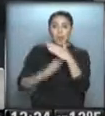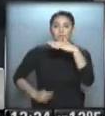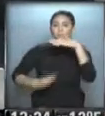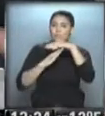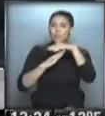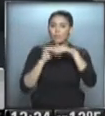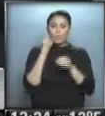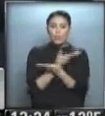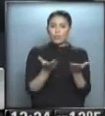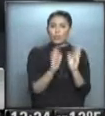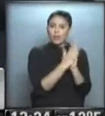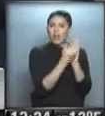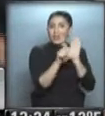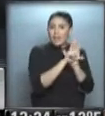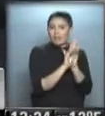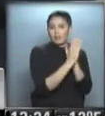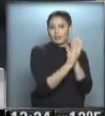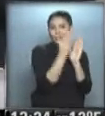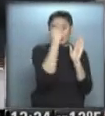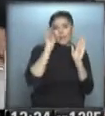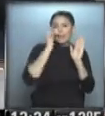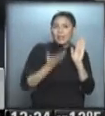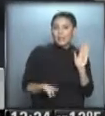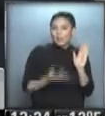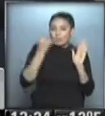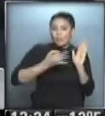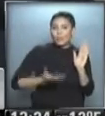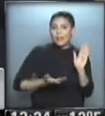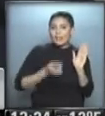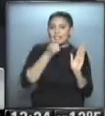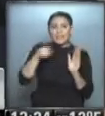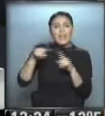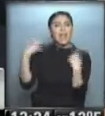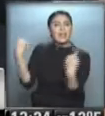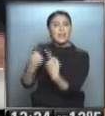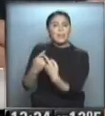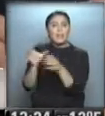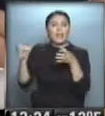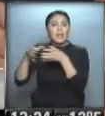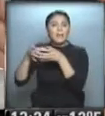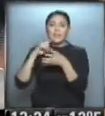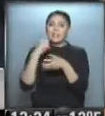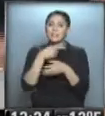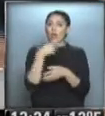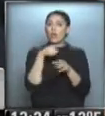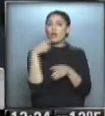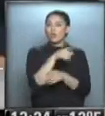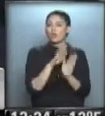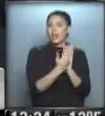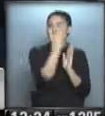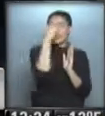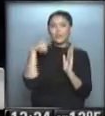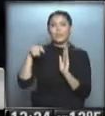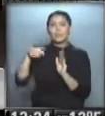sólida, demostrando la constitucionalidad de la ley y hablando que la Cámara, cuando dice que es inconstitucional, está poniendo por delante